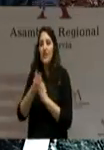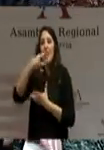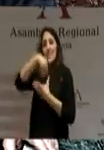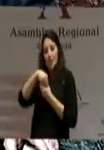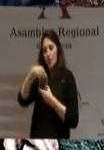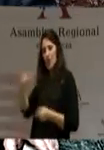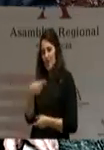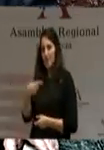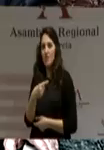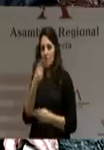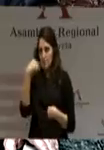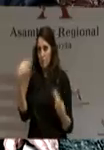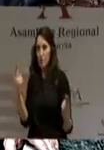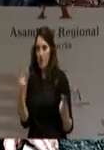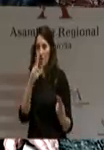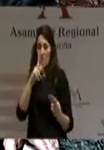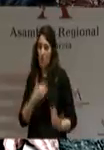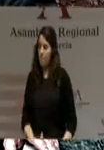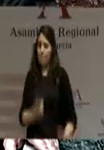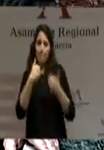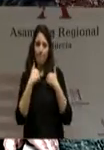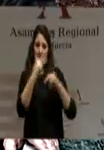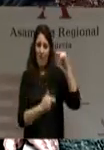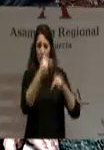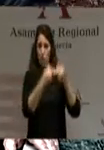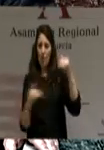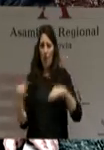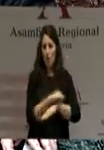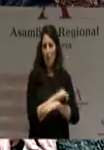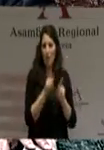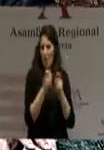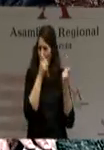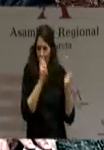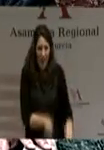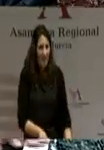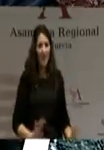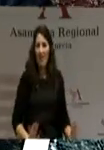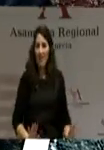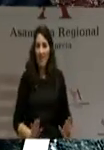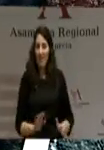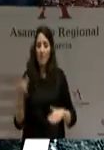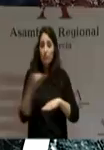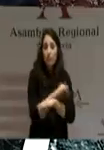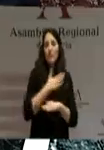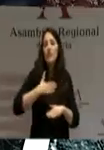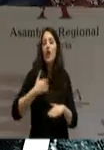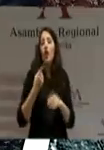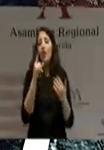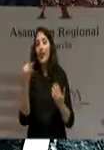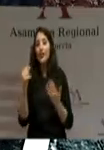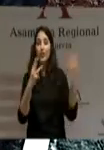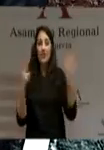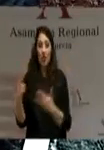al asumir un préstamo de una infraestructura, el aeropuerto, totalmente innecesaria. Quisieron colocar los 182